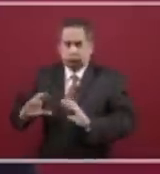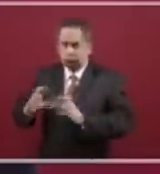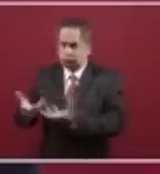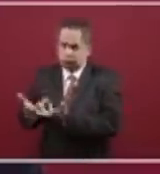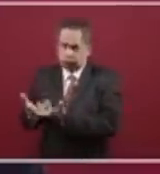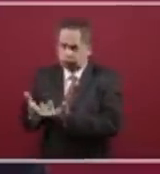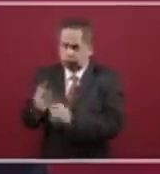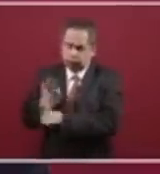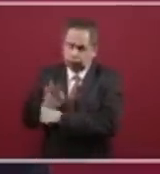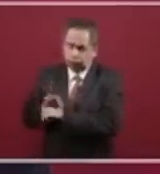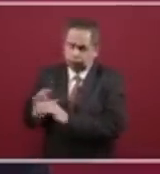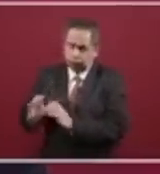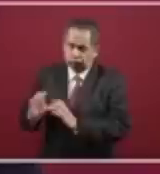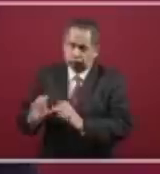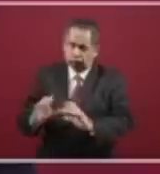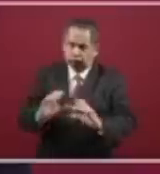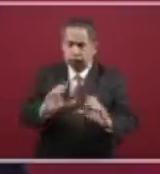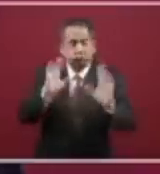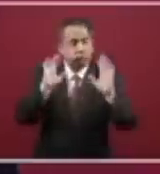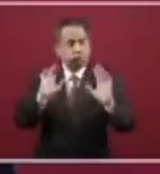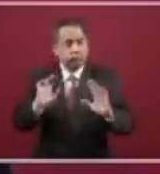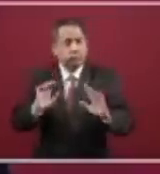es decir qué